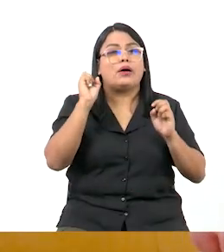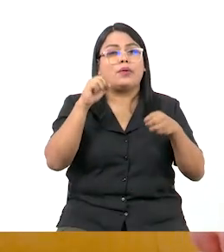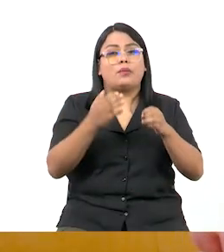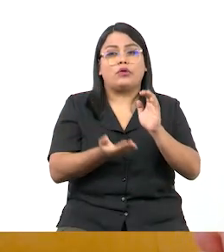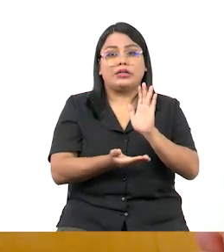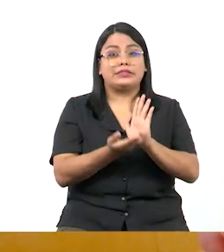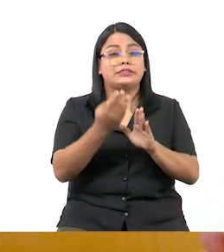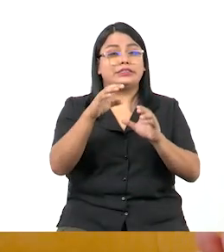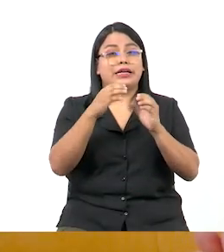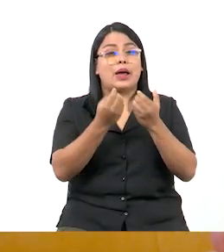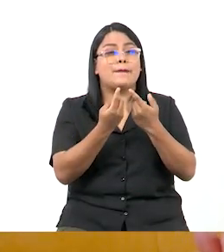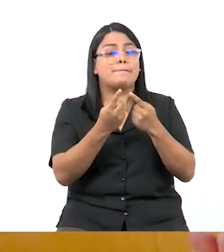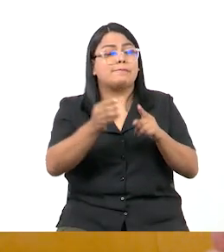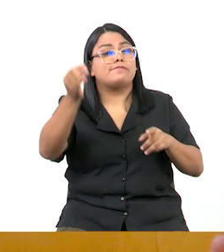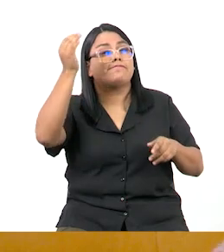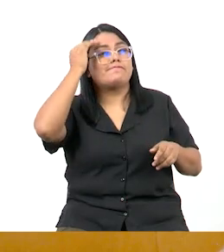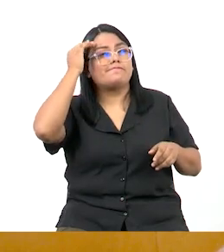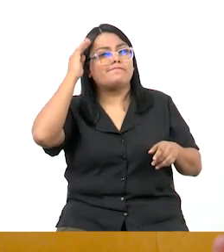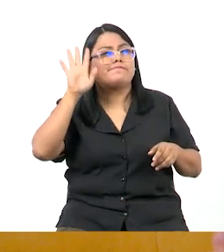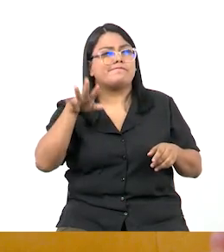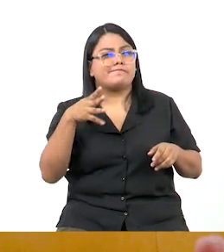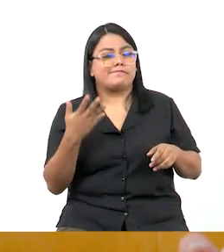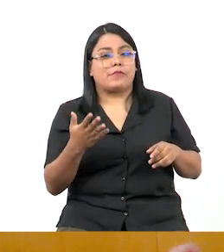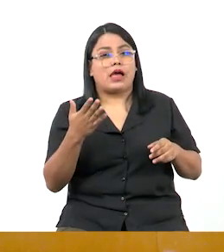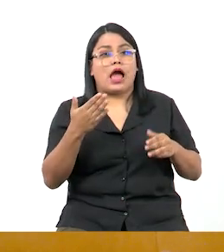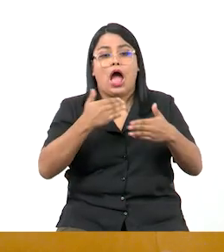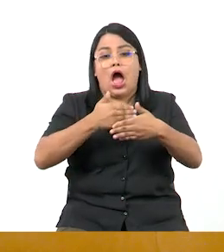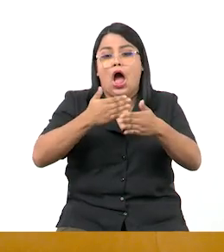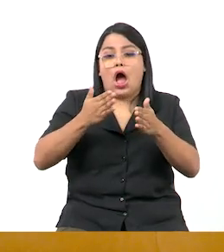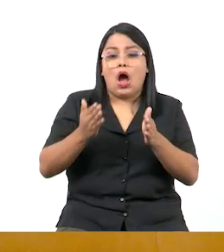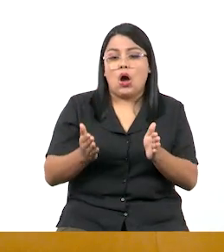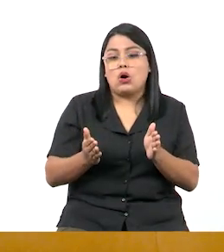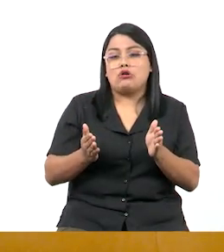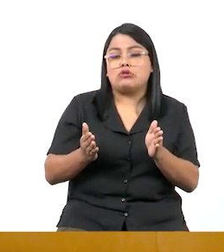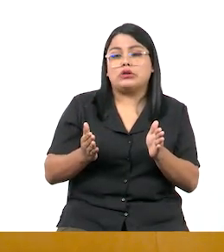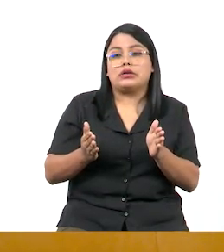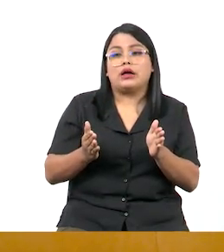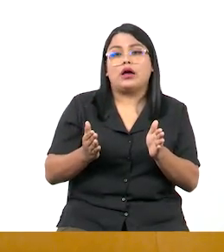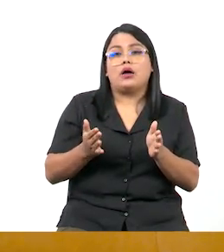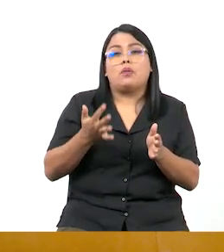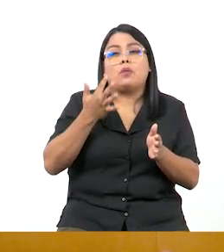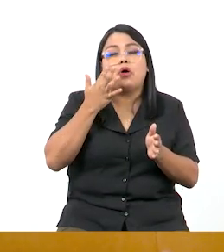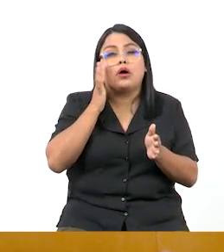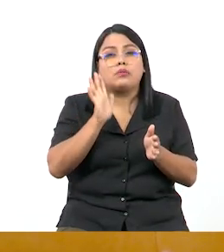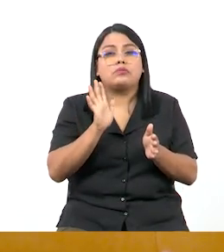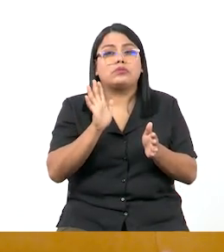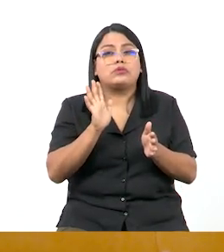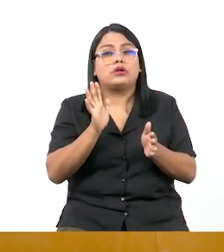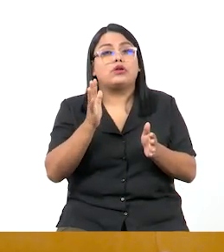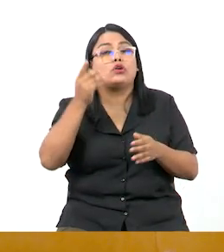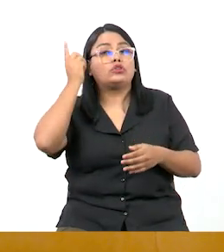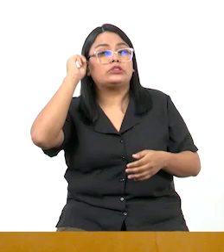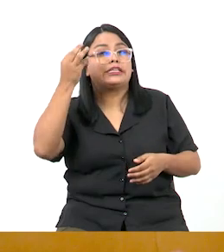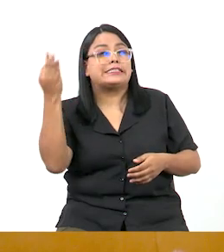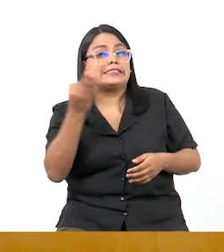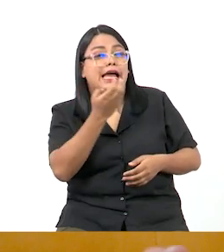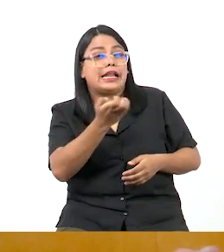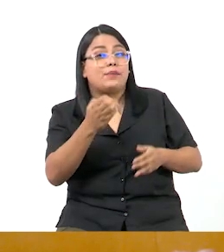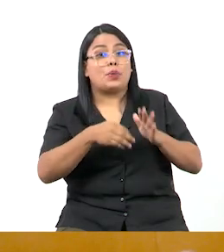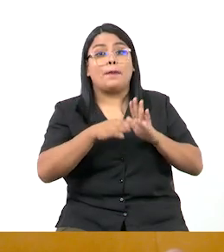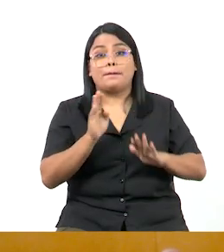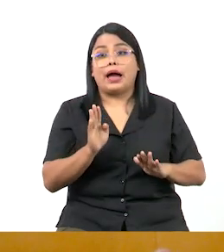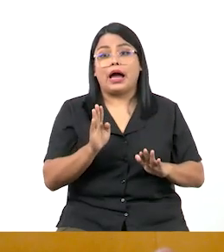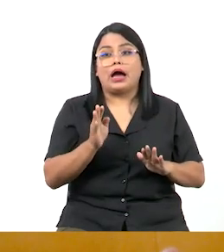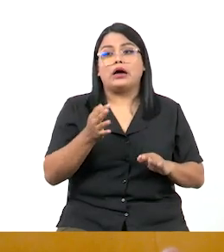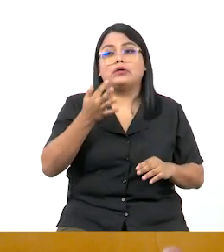herramientas necesarias para el desarrollo de la clase. Pero sabemos que muchas aulas tienen algunas particularidades y los docentes van